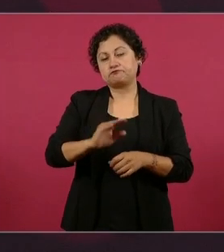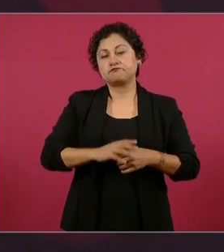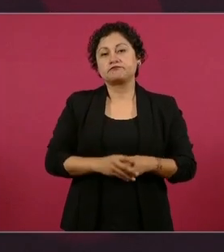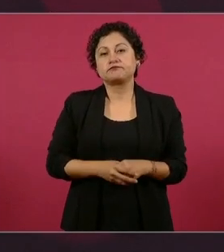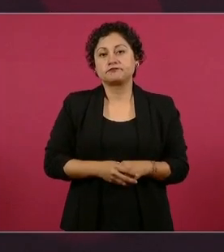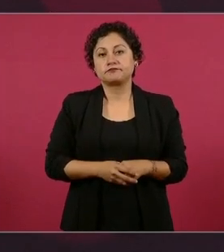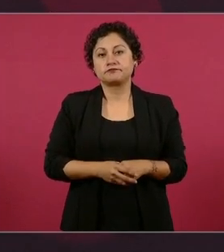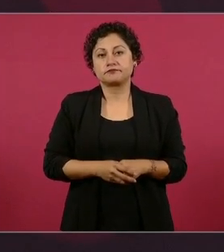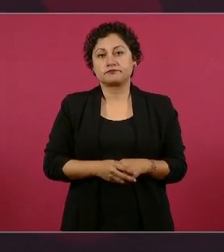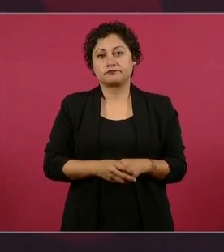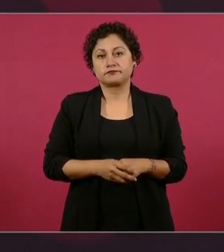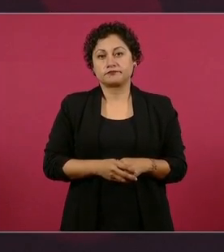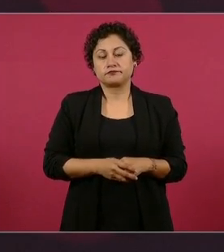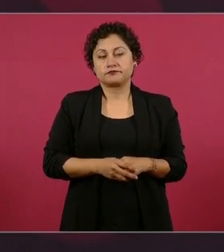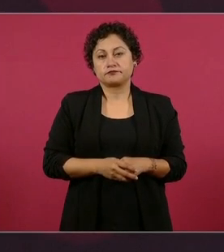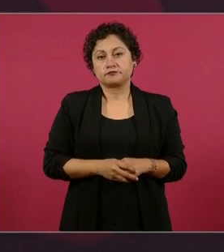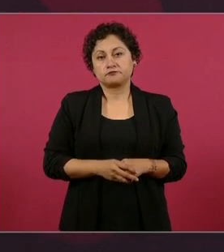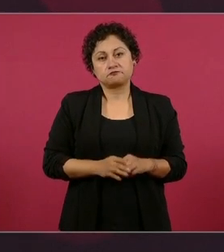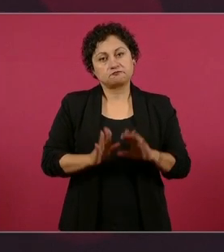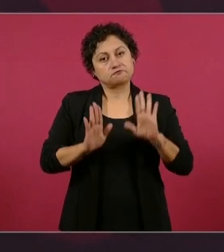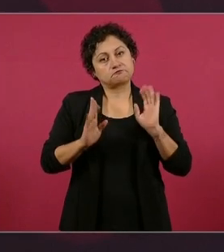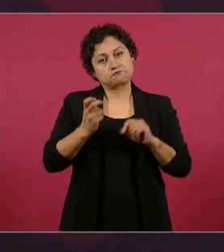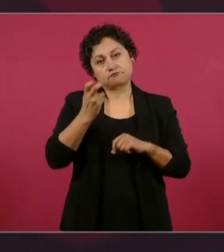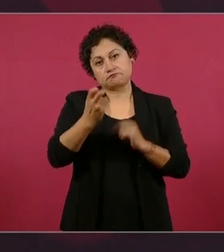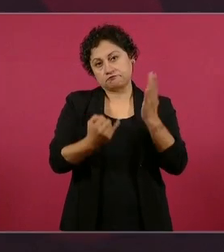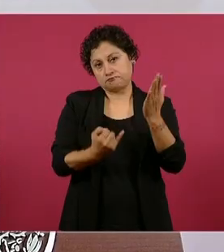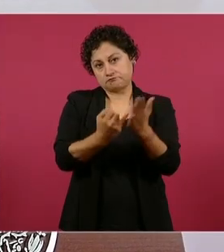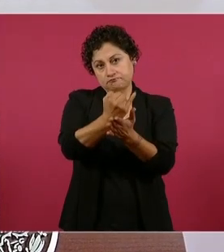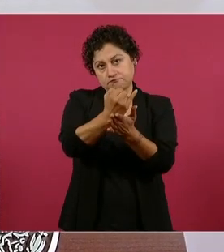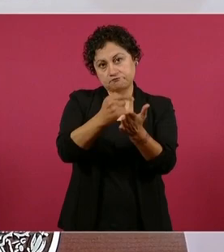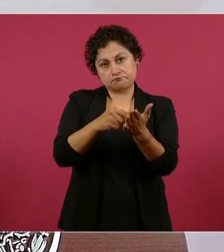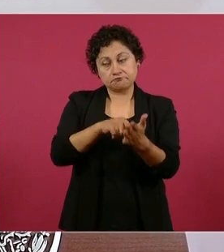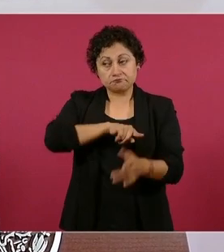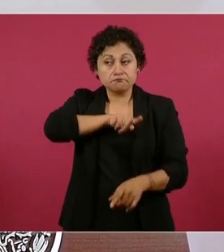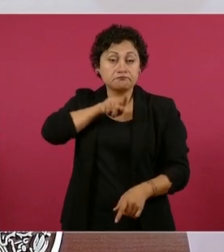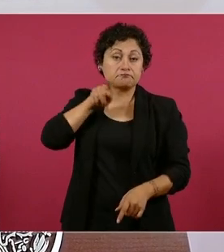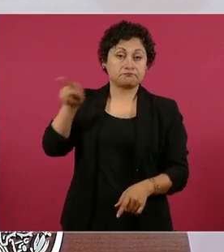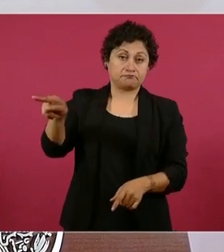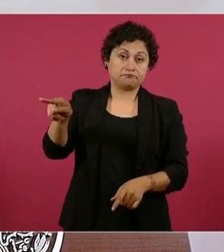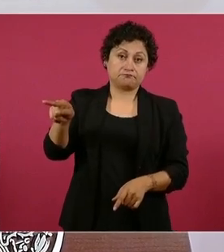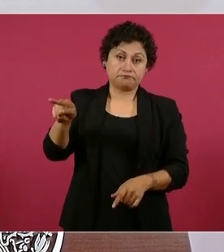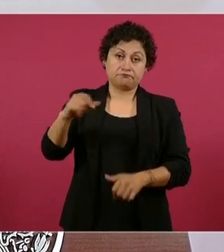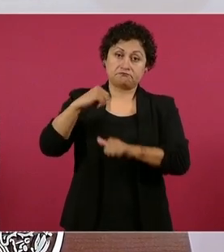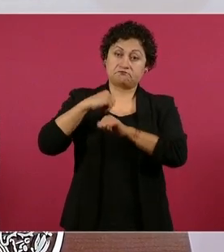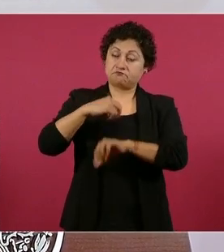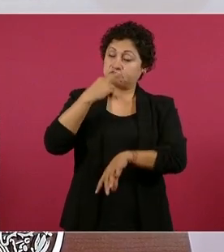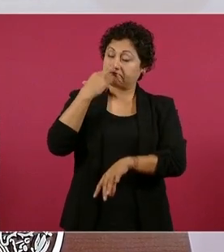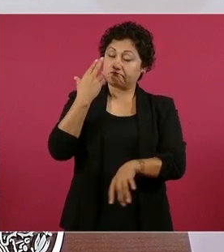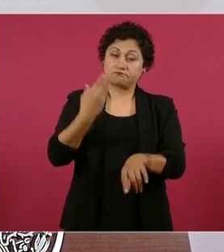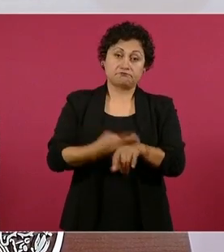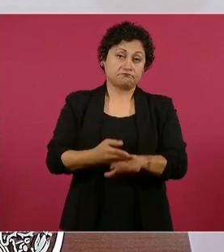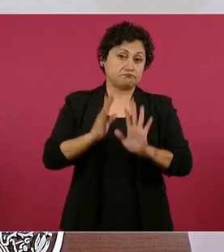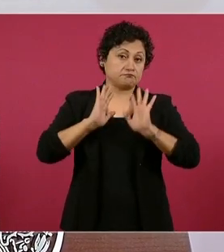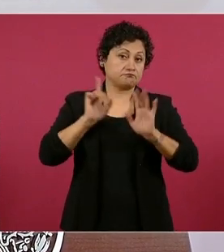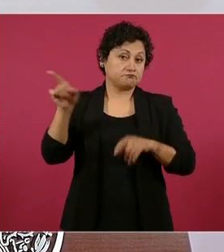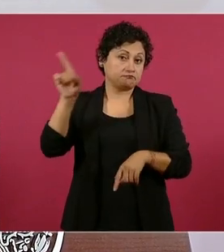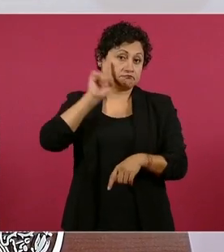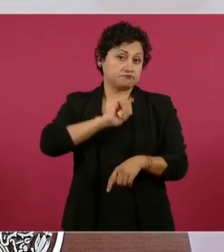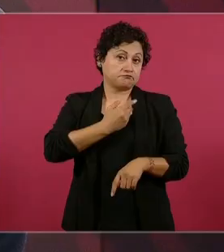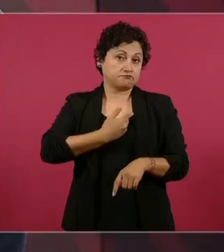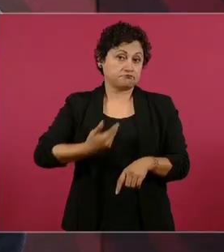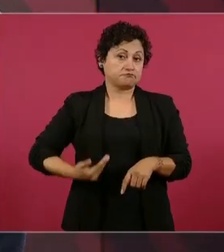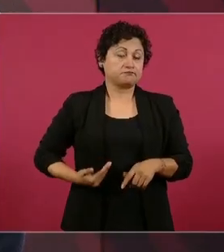corresponde. Eso es una facultad de la presidenta.